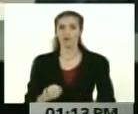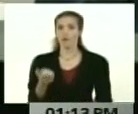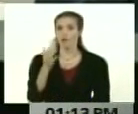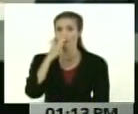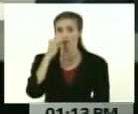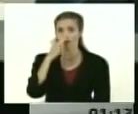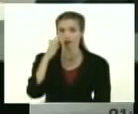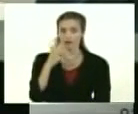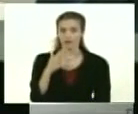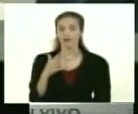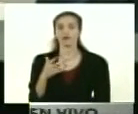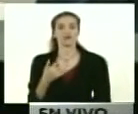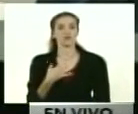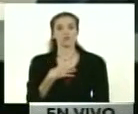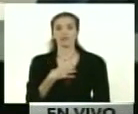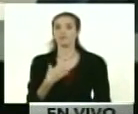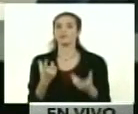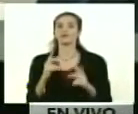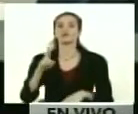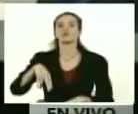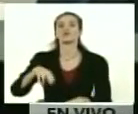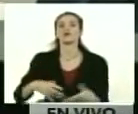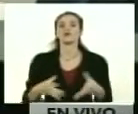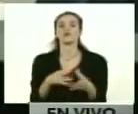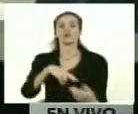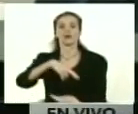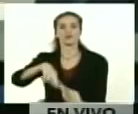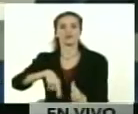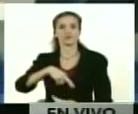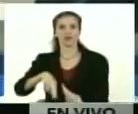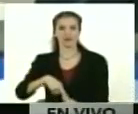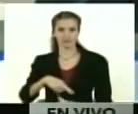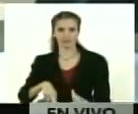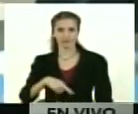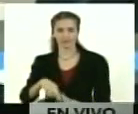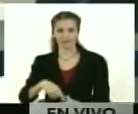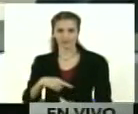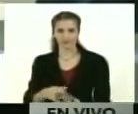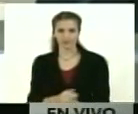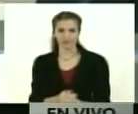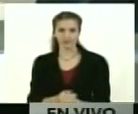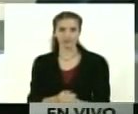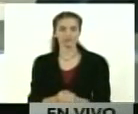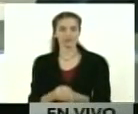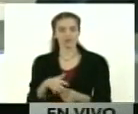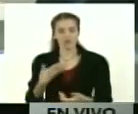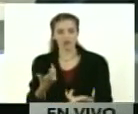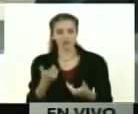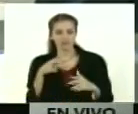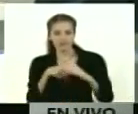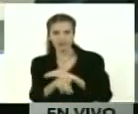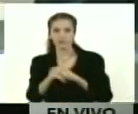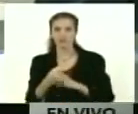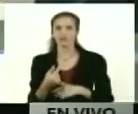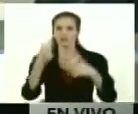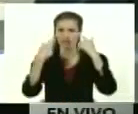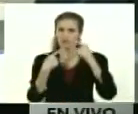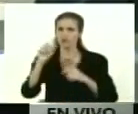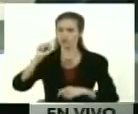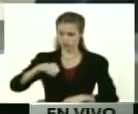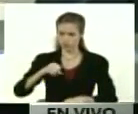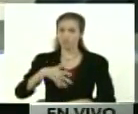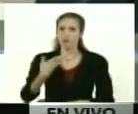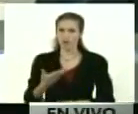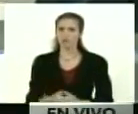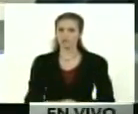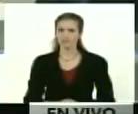oligarquía cipaya no iba a permitir nunca que un movimiento revolucionario se abriera paso. Y Chávez dijo, sí, es posible,